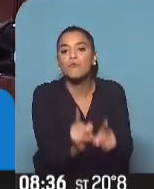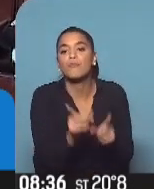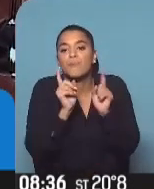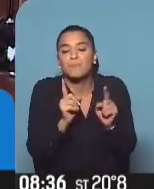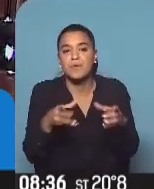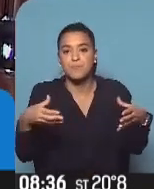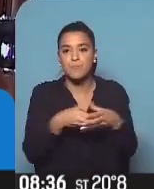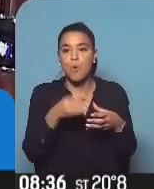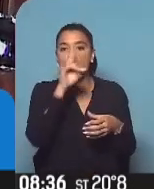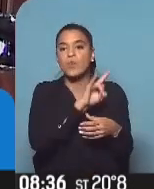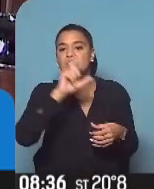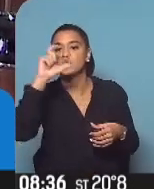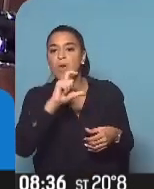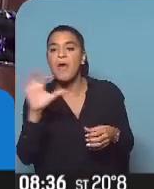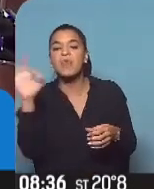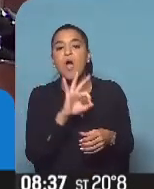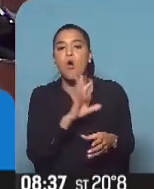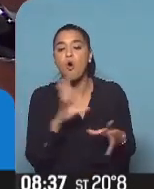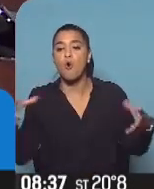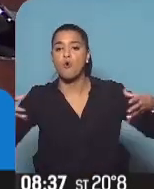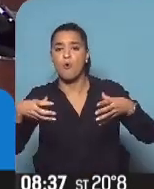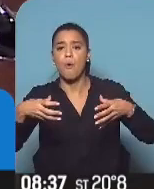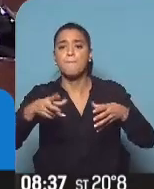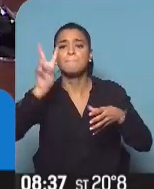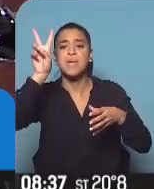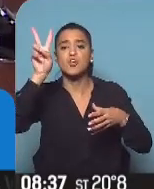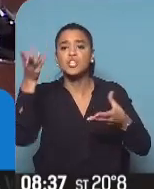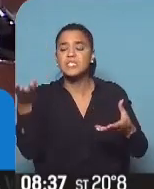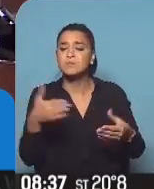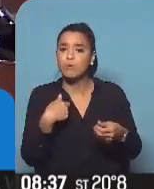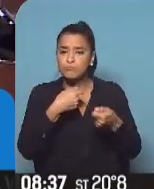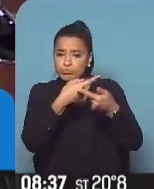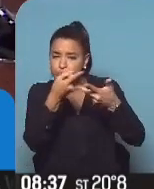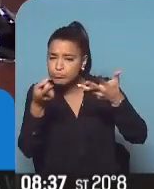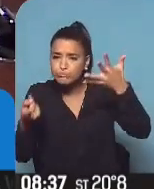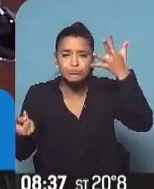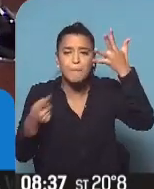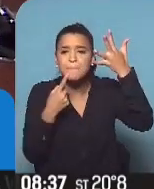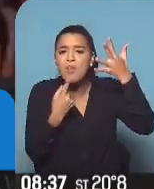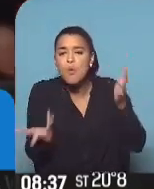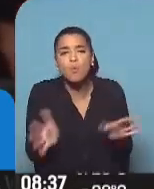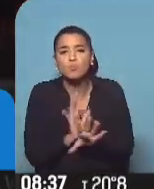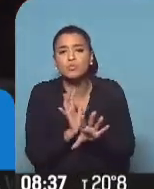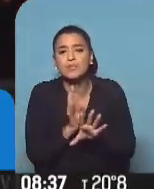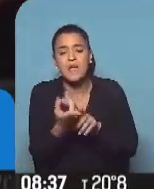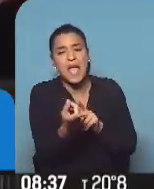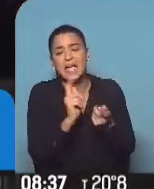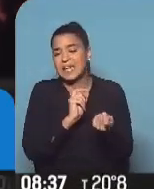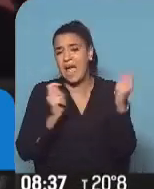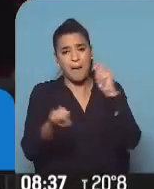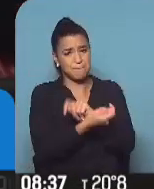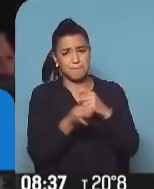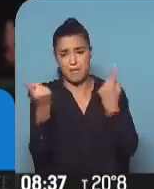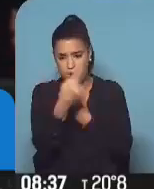propio espacio de Unidad Ciudadana o se integra con el resto del peronismo. O sea, se abre un abanico de preguntas que te diría es dar vuelta a un escenario